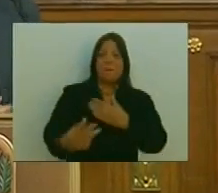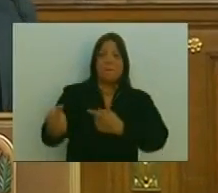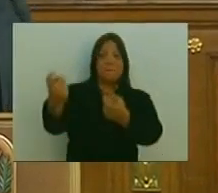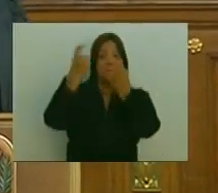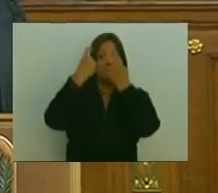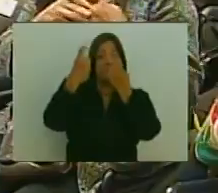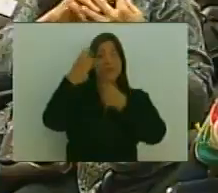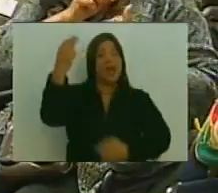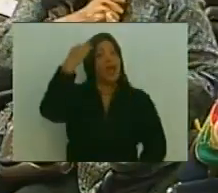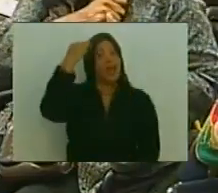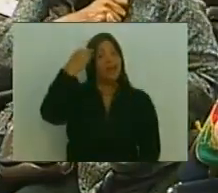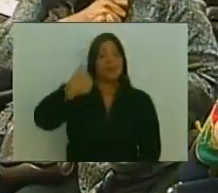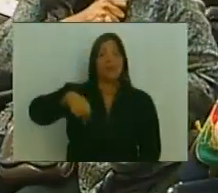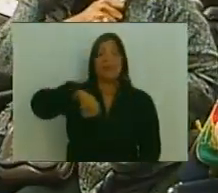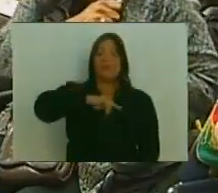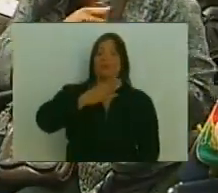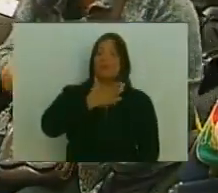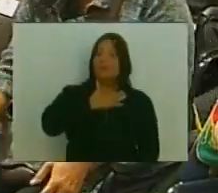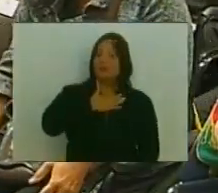maestros.